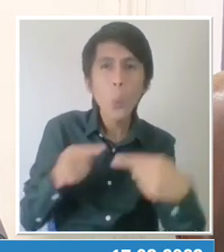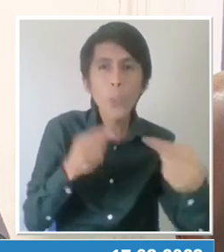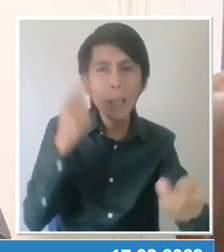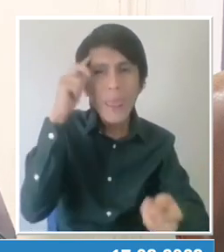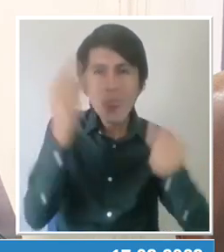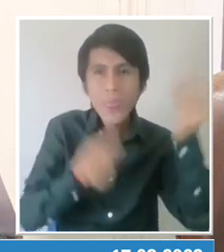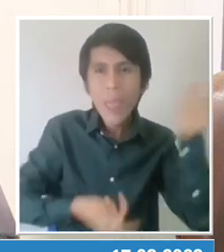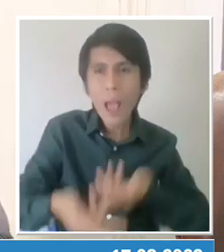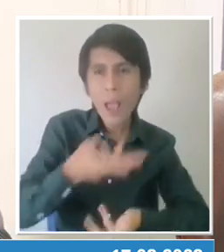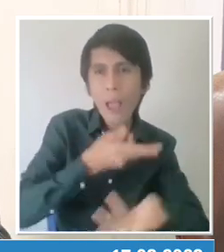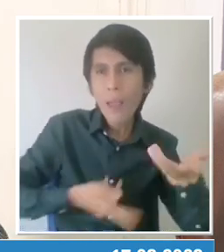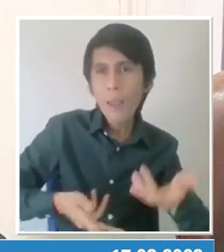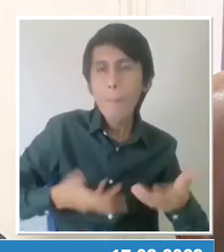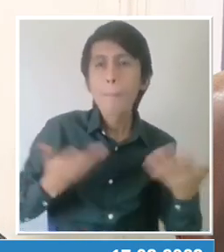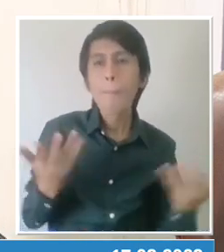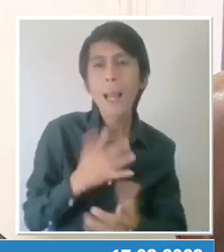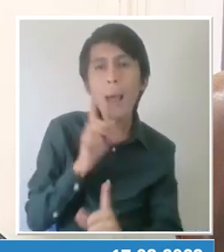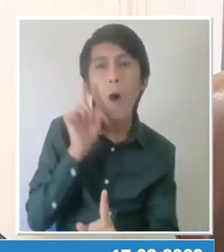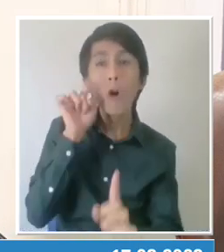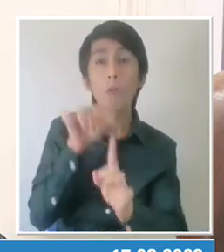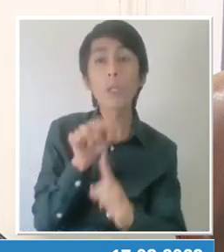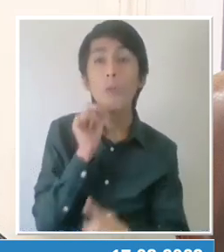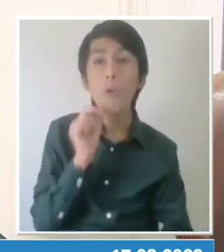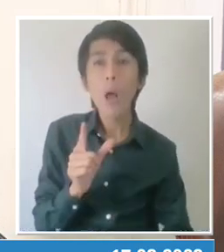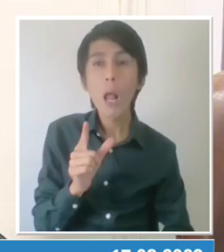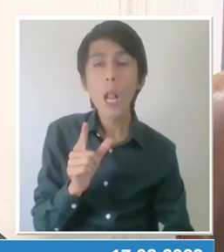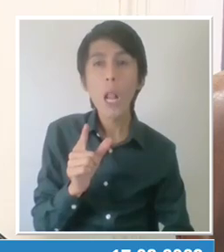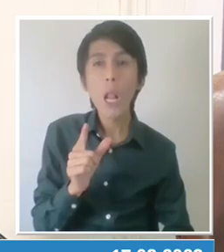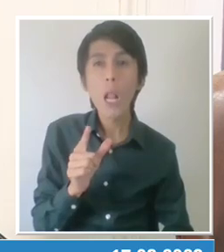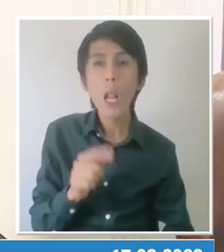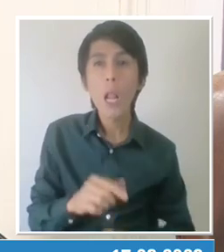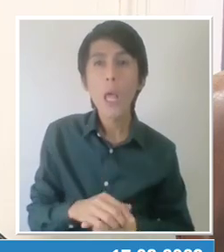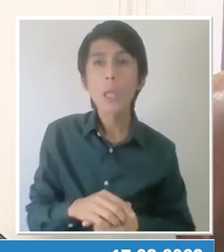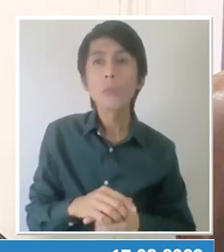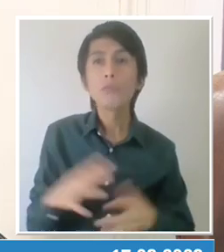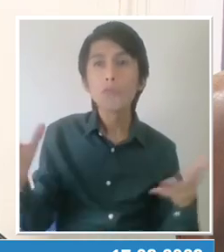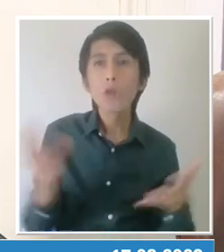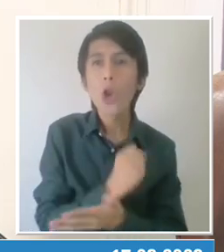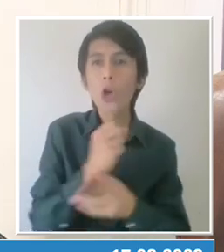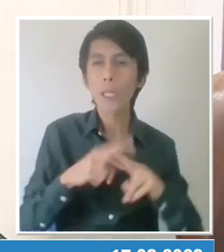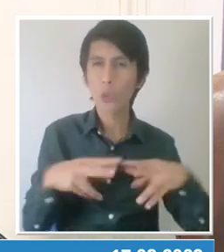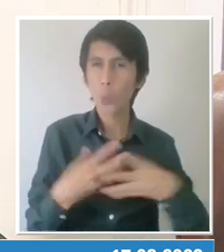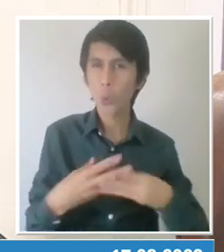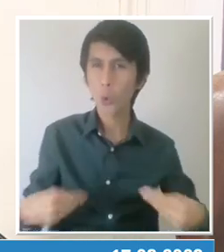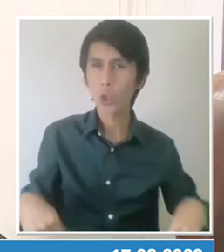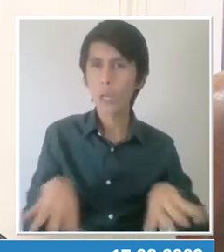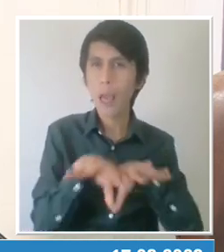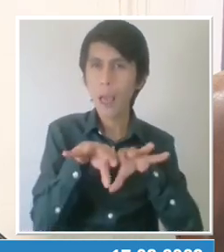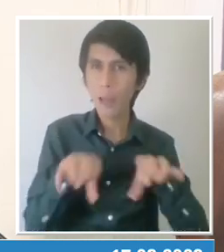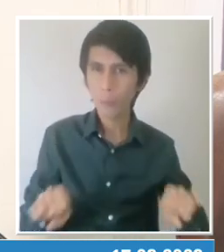de llegar a una solución consensuada que al